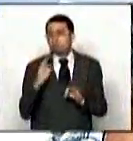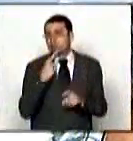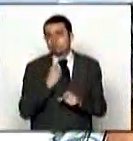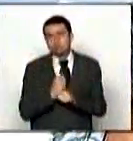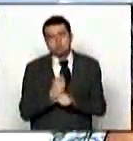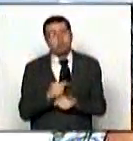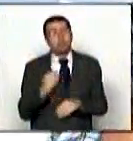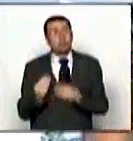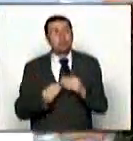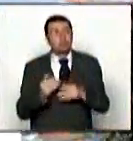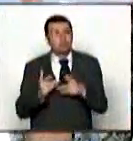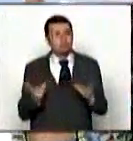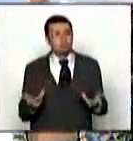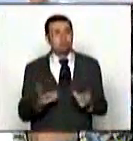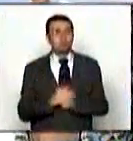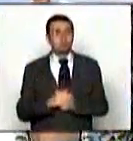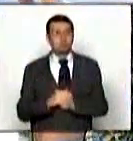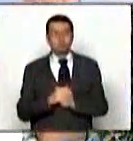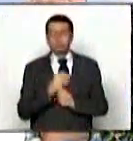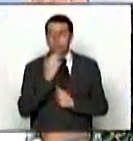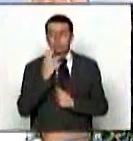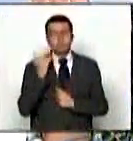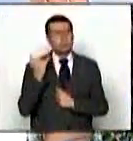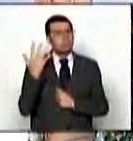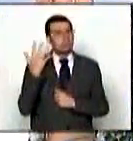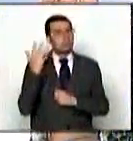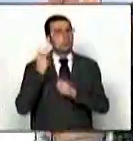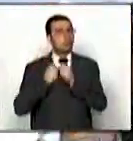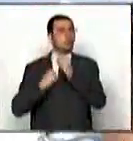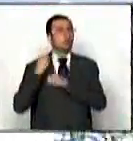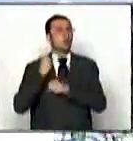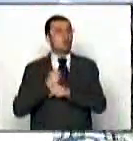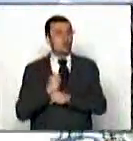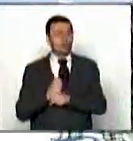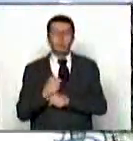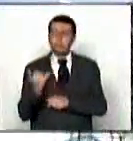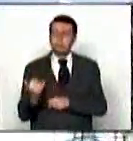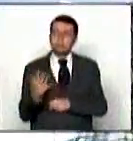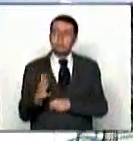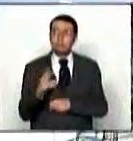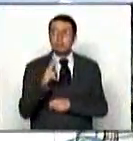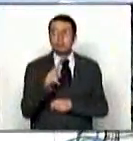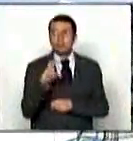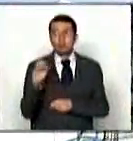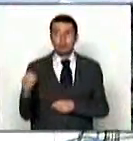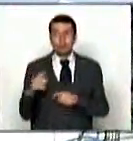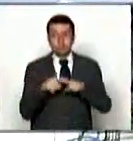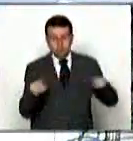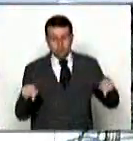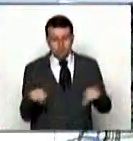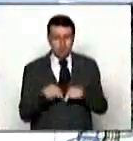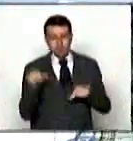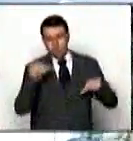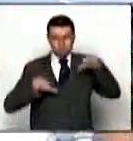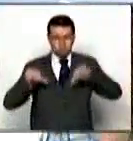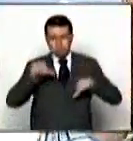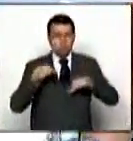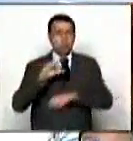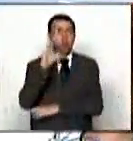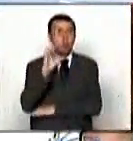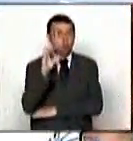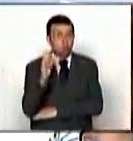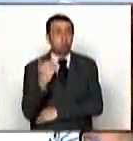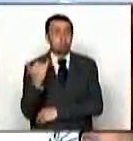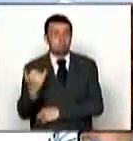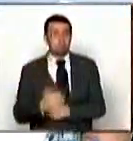bien estructurados. Hace unos 5 años existían más de 200 laboratorios de productos naturales en Colombia. Hoy, por